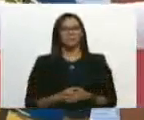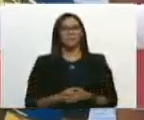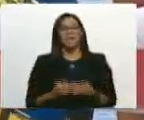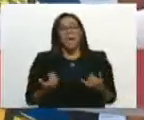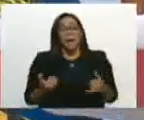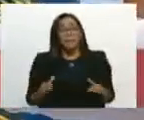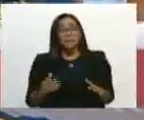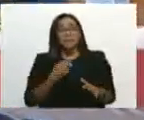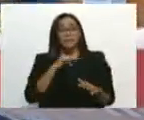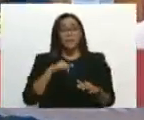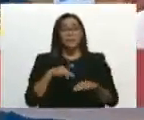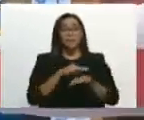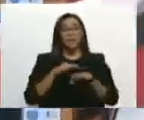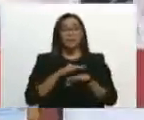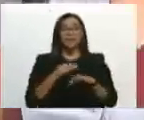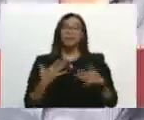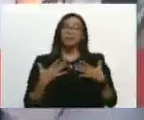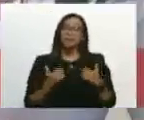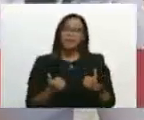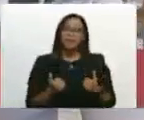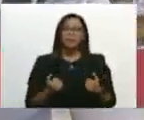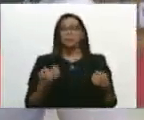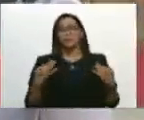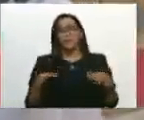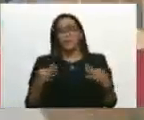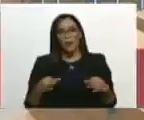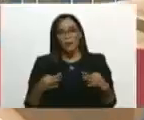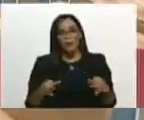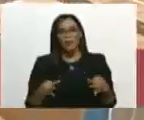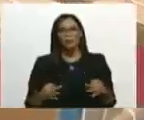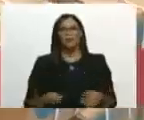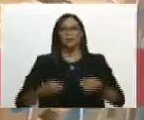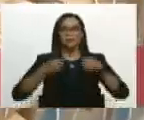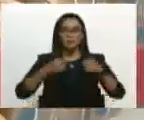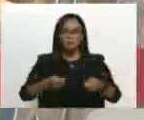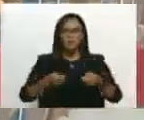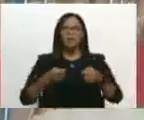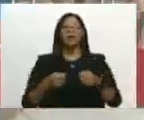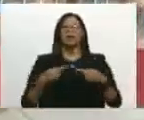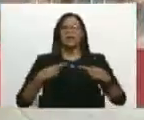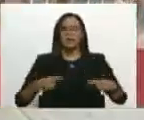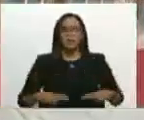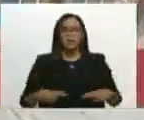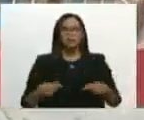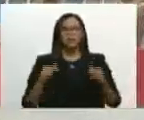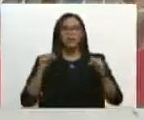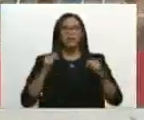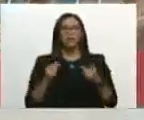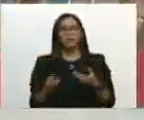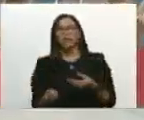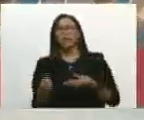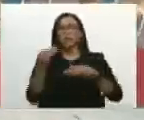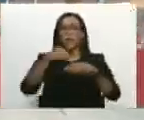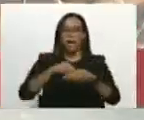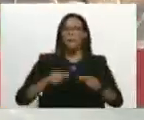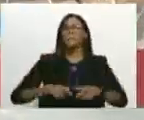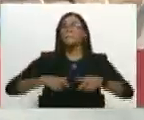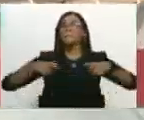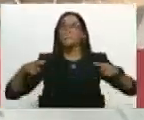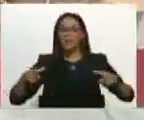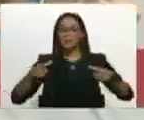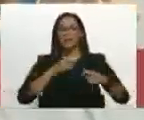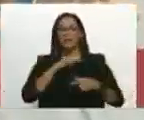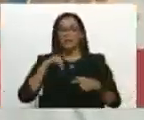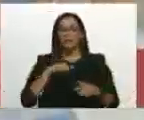pesar de que nuestro Ministerio de Salud normalmente dota de insumos, pues esto es un plus adicional a